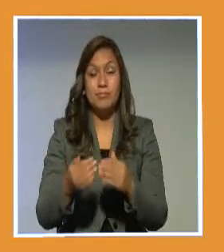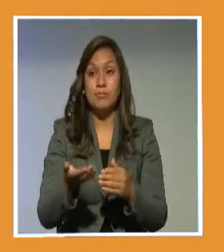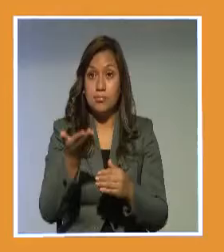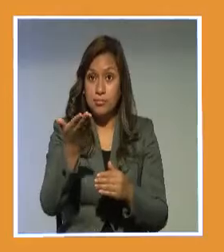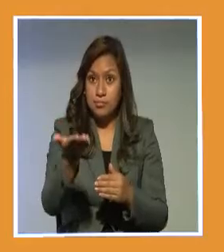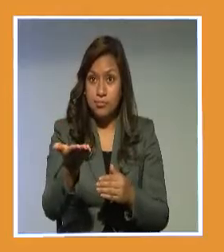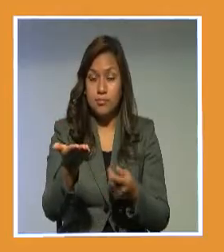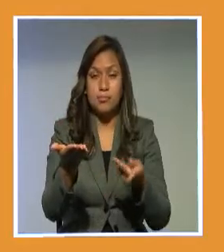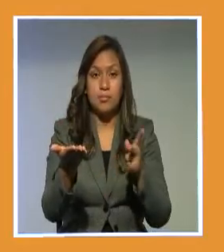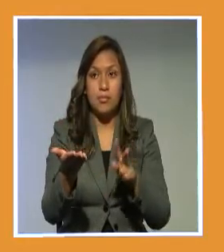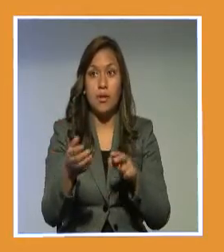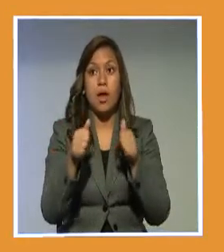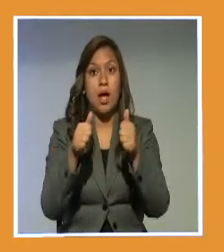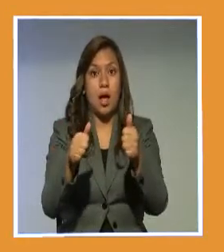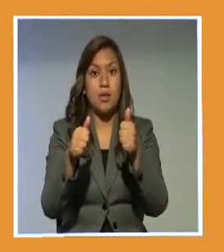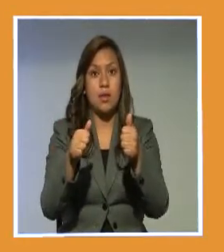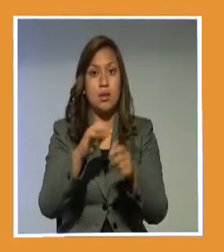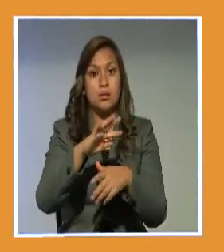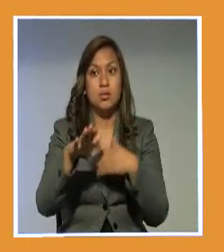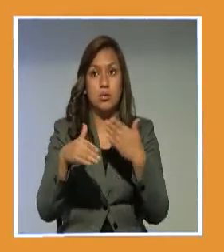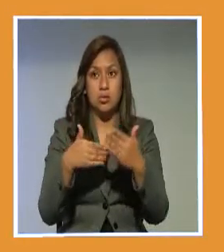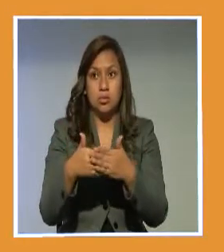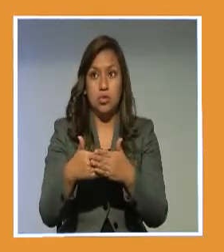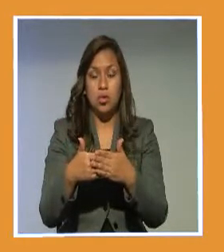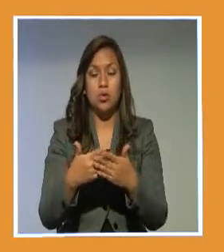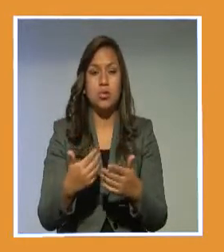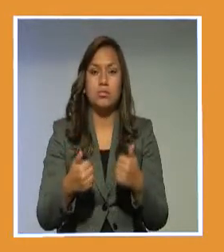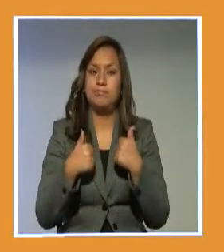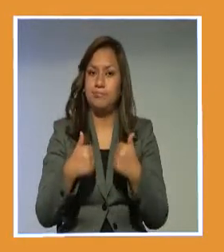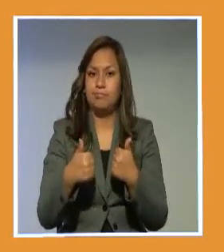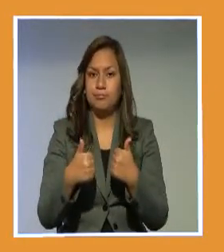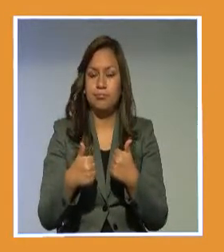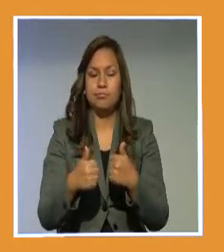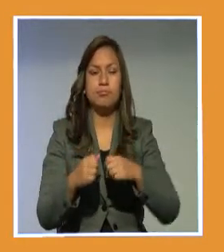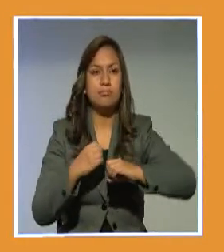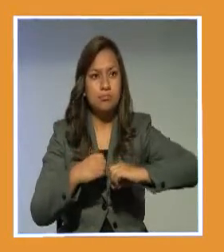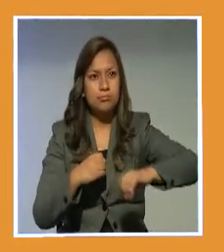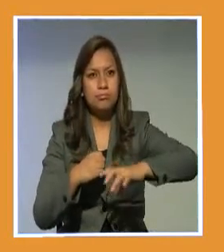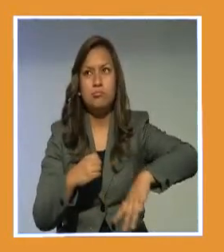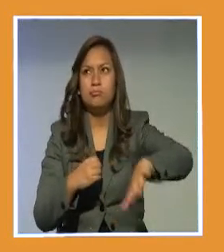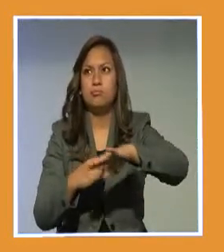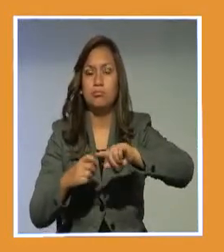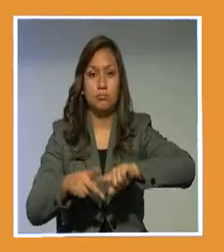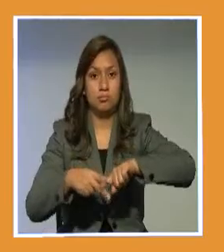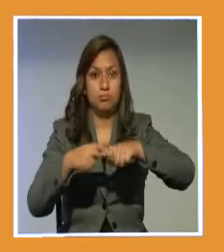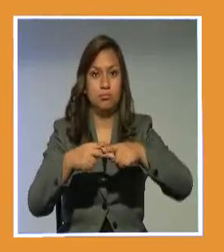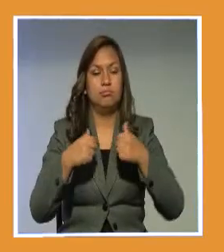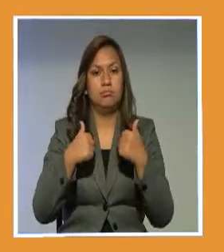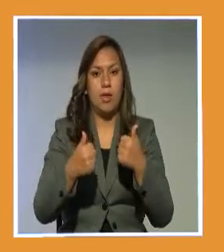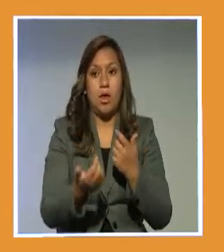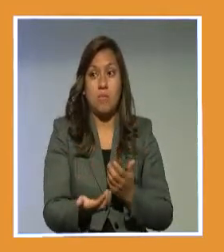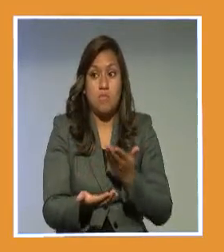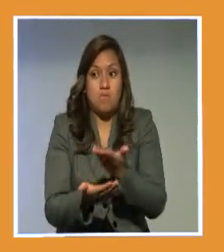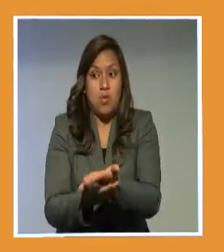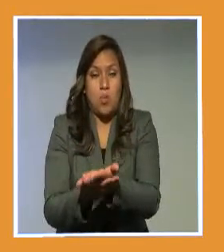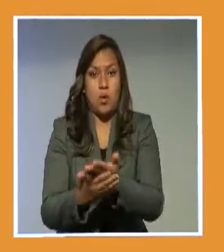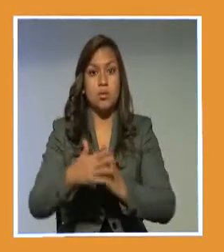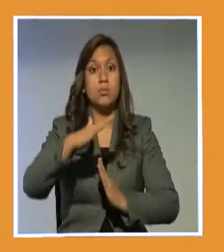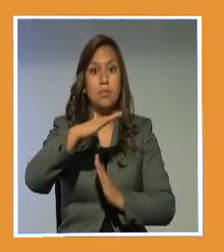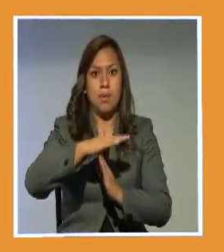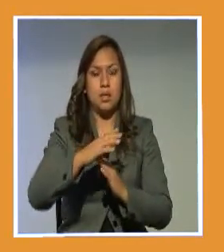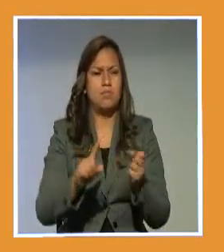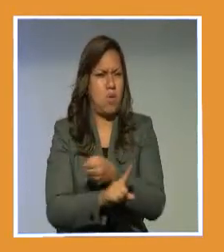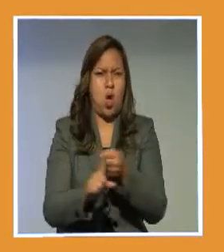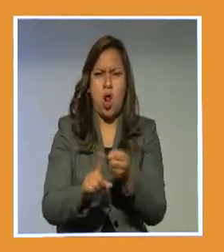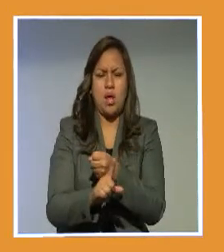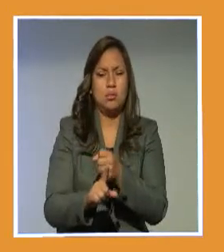a la democracia, a los candidatos todos, les estamos deseando que sea una muy buena campaña, con propuestas, con paz, sin